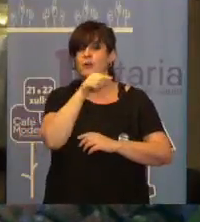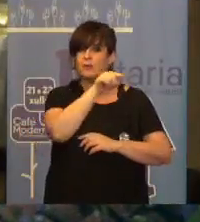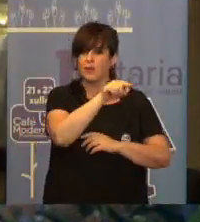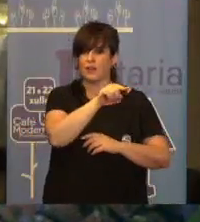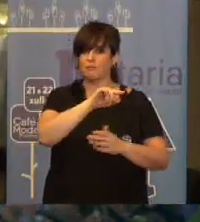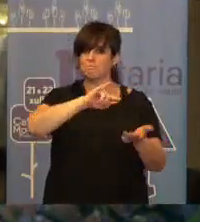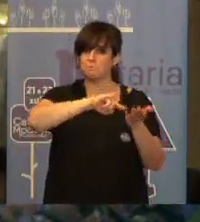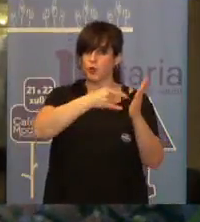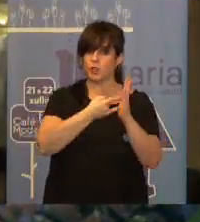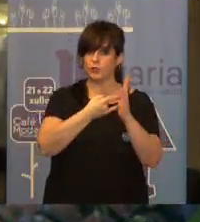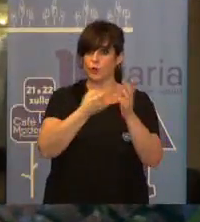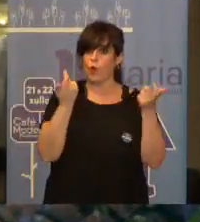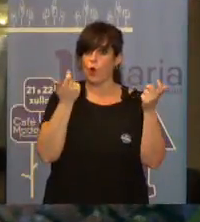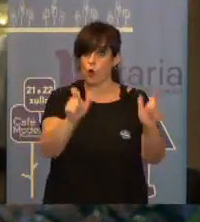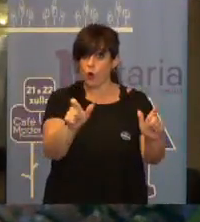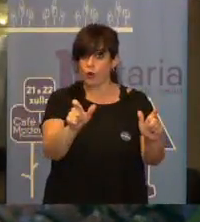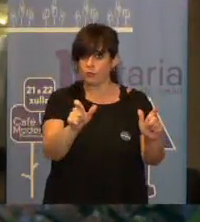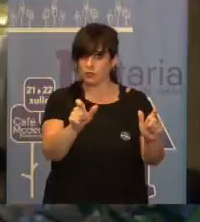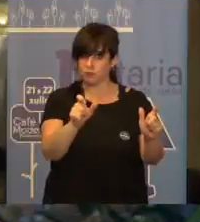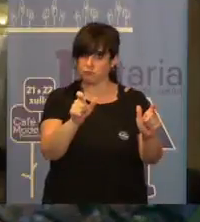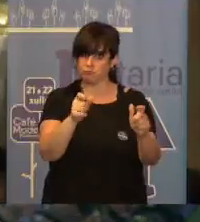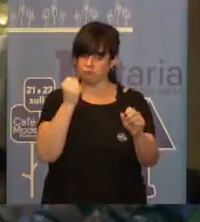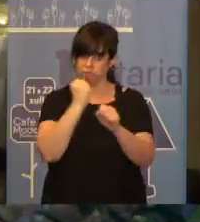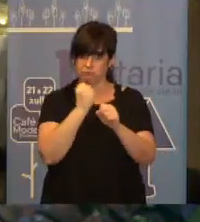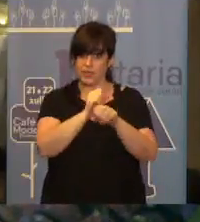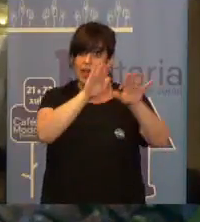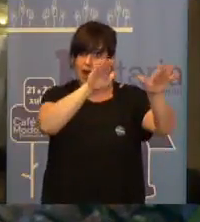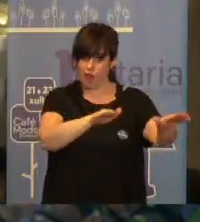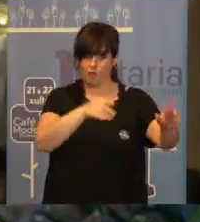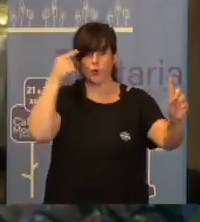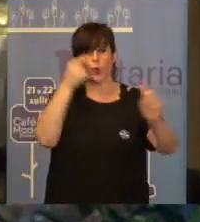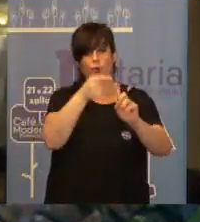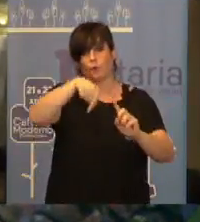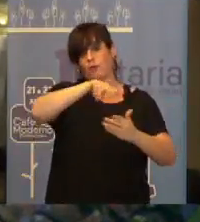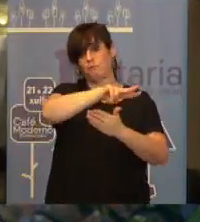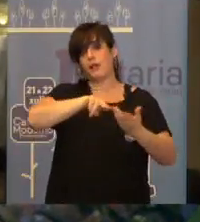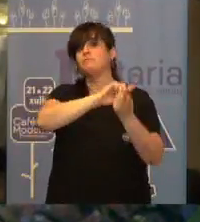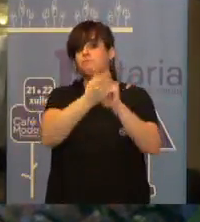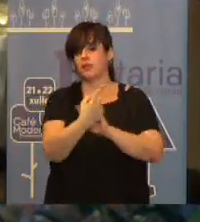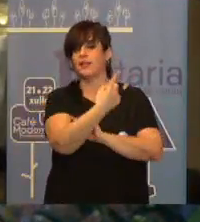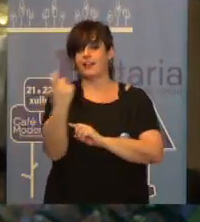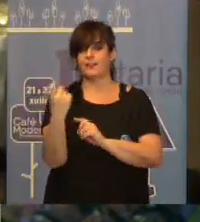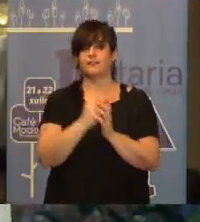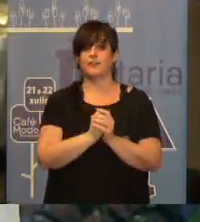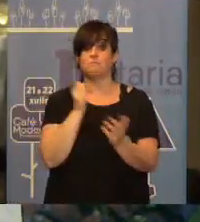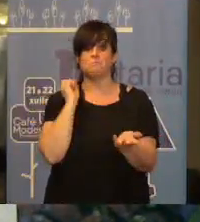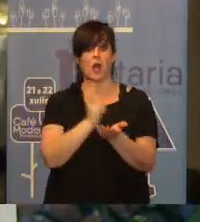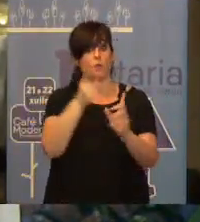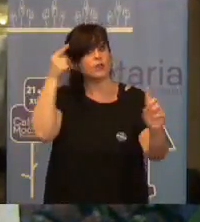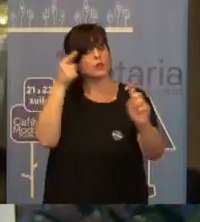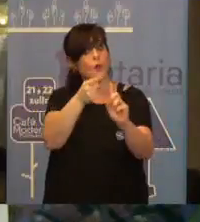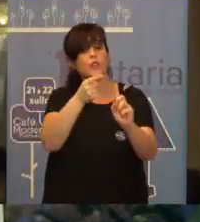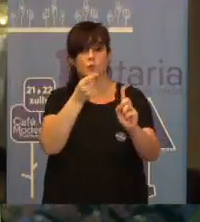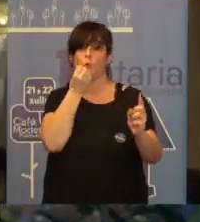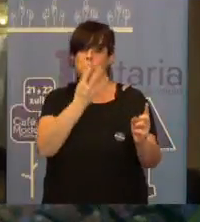proxecto colectivo, a alternativa de transformación que o país necesita. As súas propostas polo ben común, o foro que dirixe, a